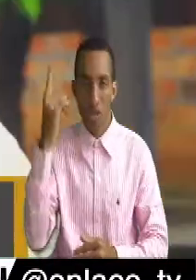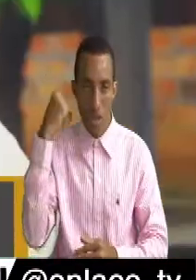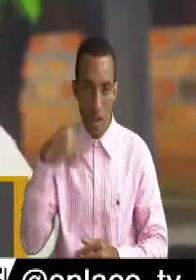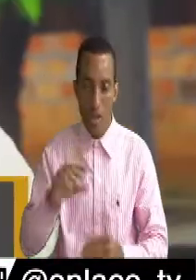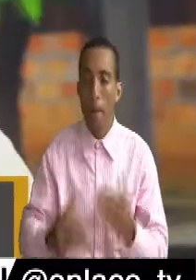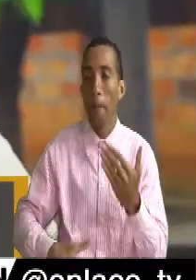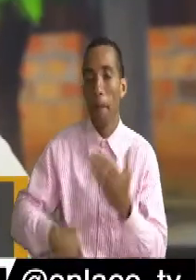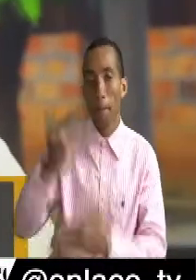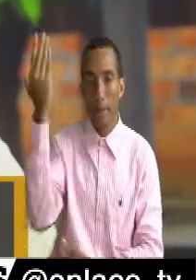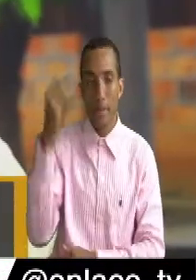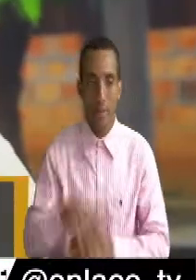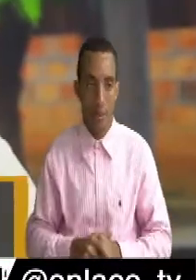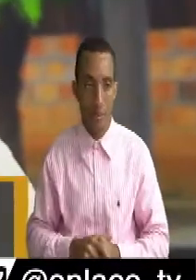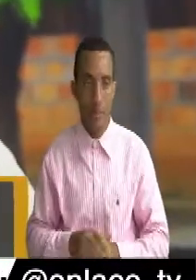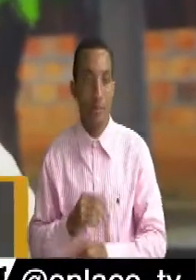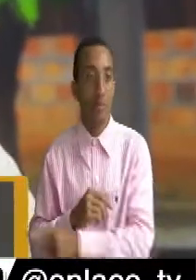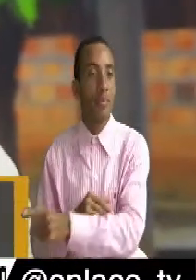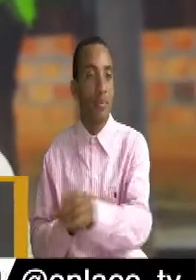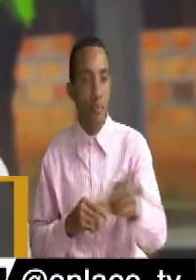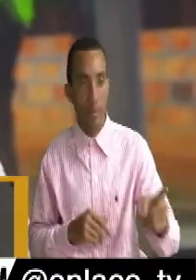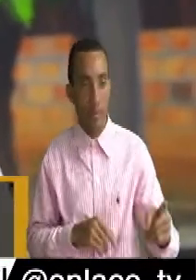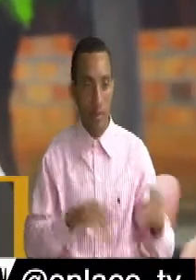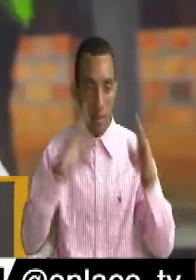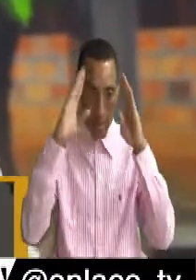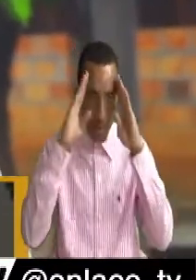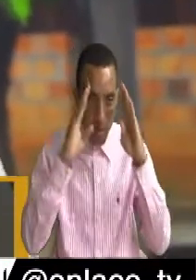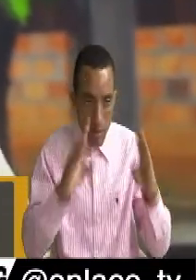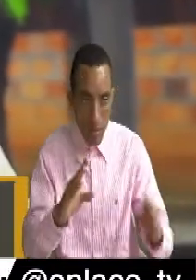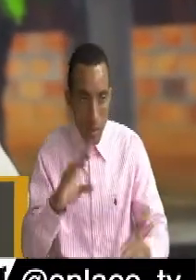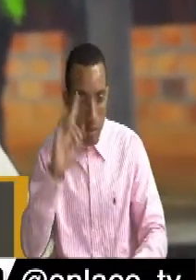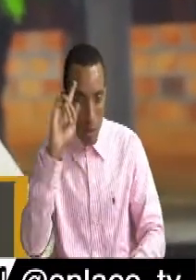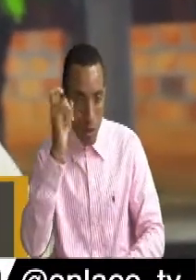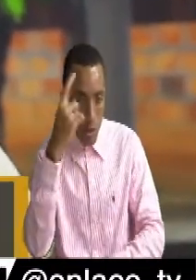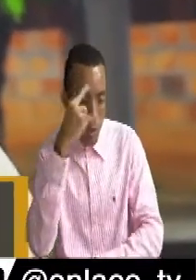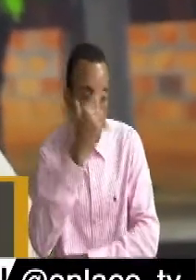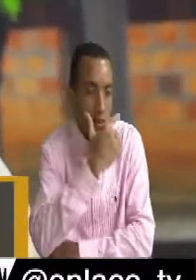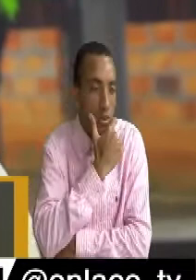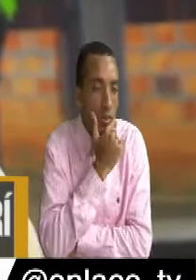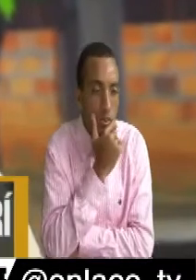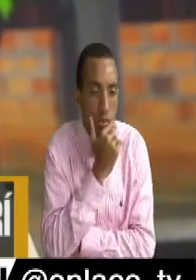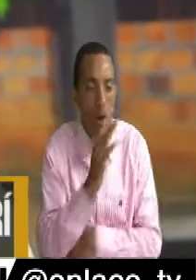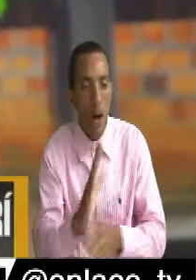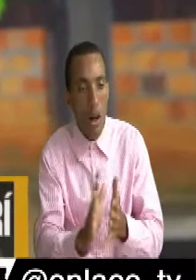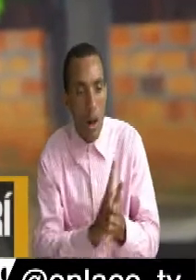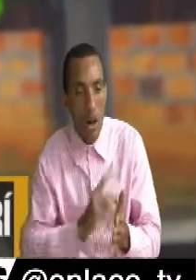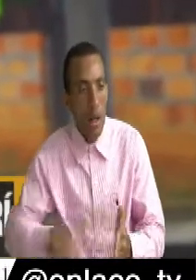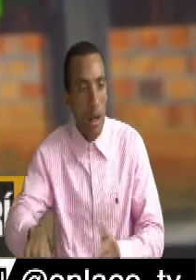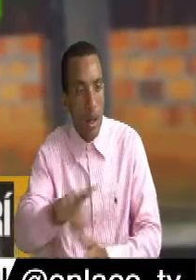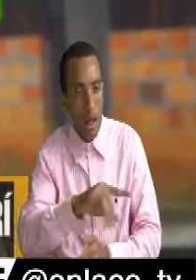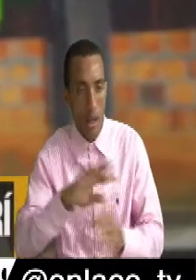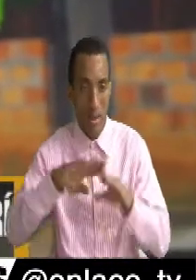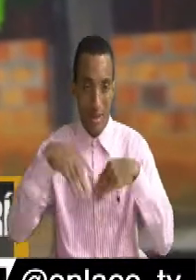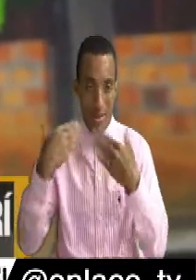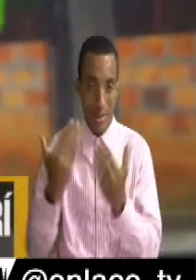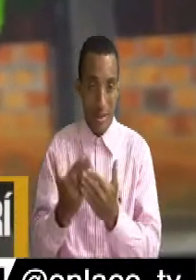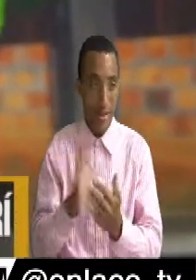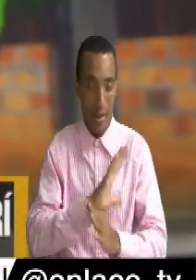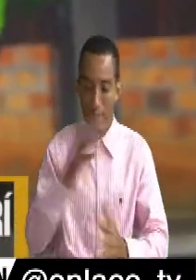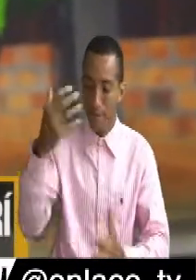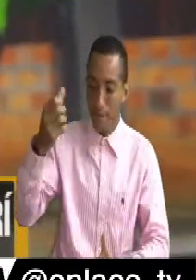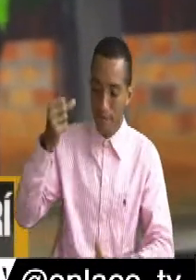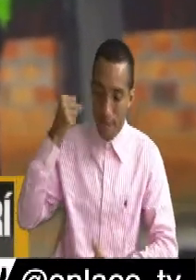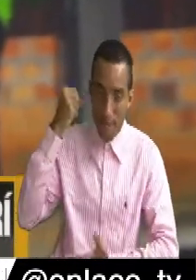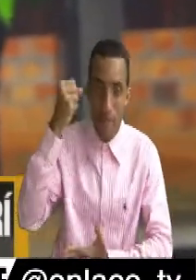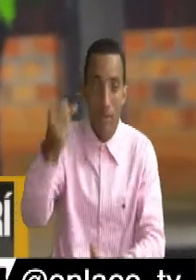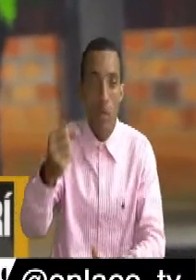las peticiones de la comunidad, dijo, vamos a hacerle la inversión al Colegio San Rafael de Chucurí. Hoy el secretario de Infraestructura nos trae